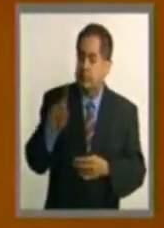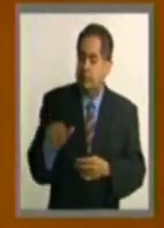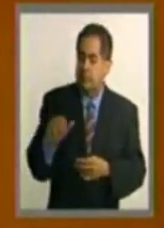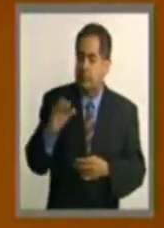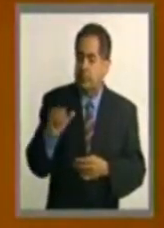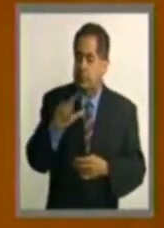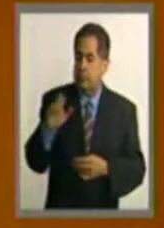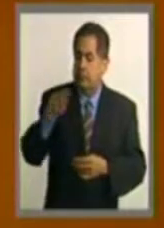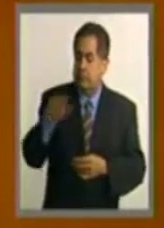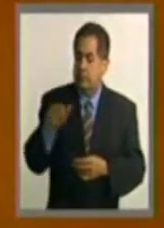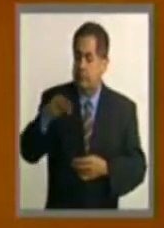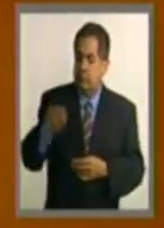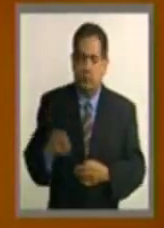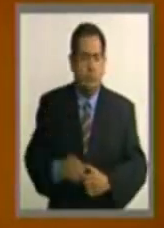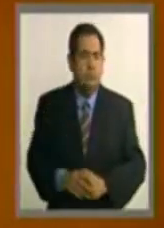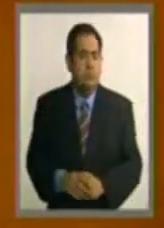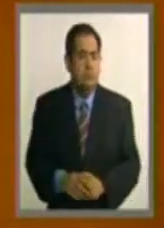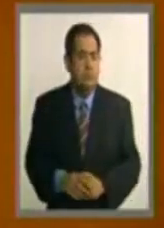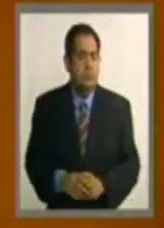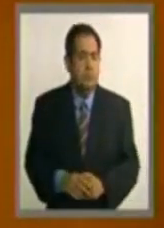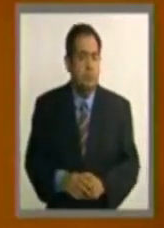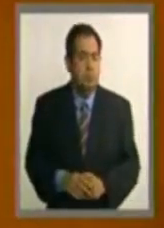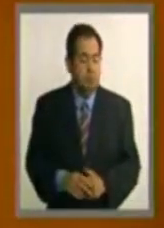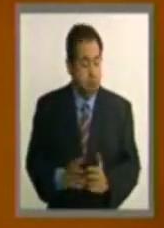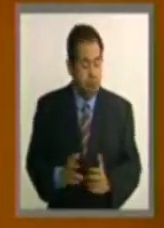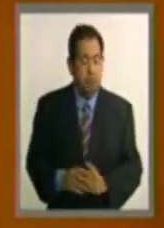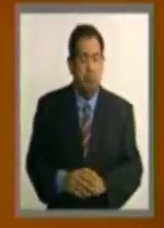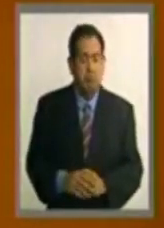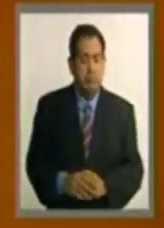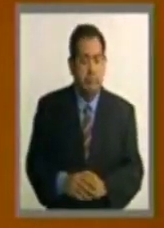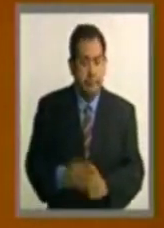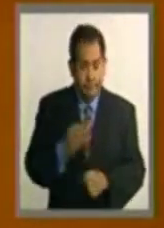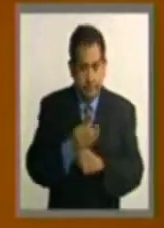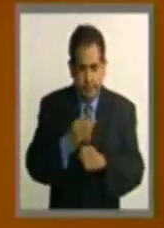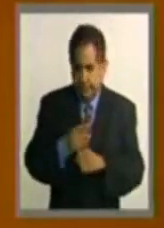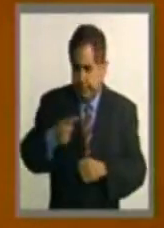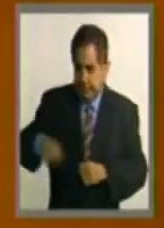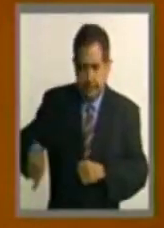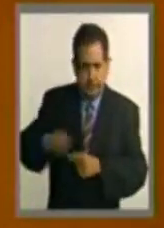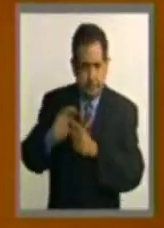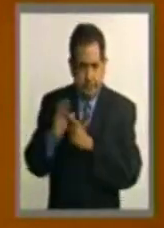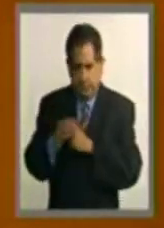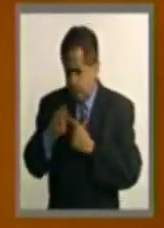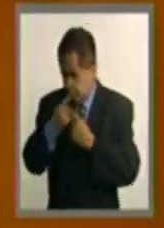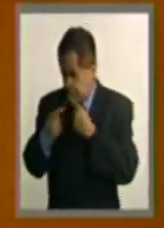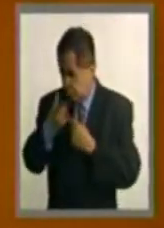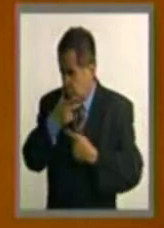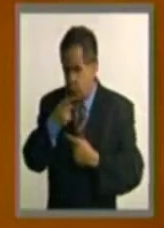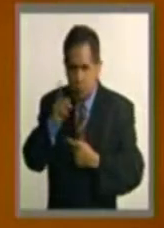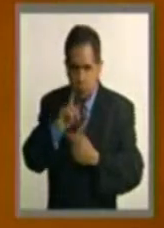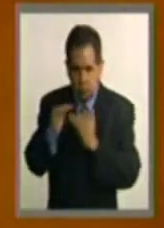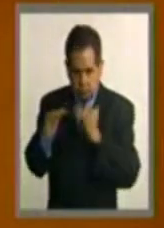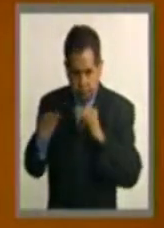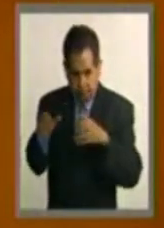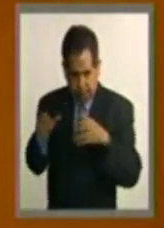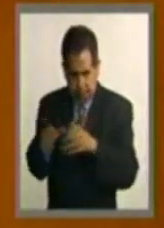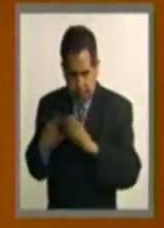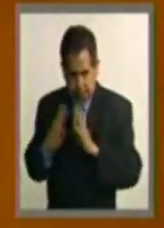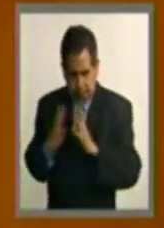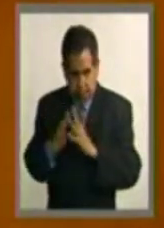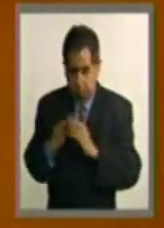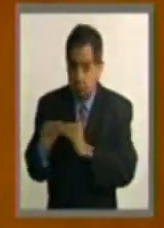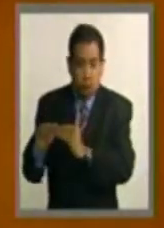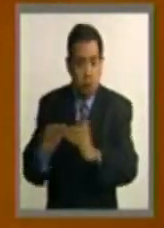Cayetano. Esta vez la Comisión para la Igualdad por